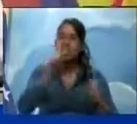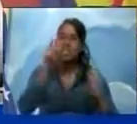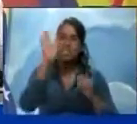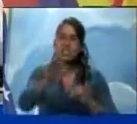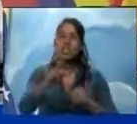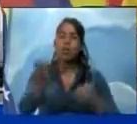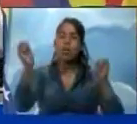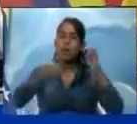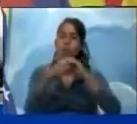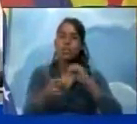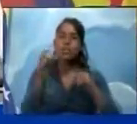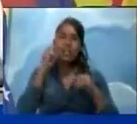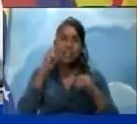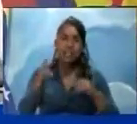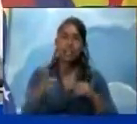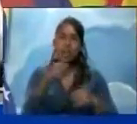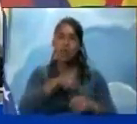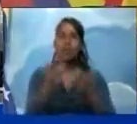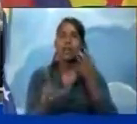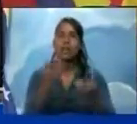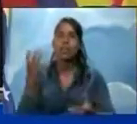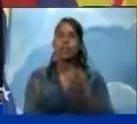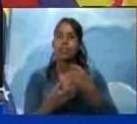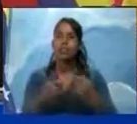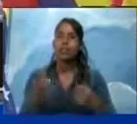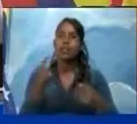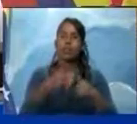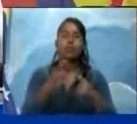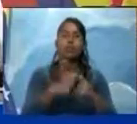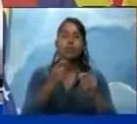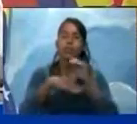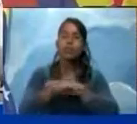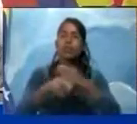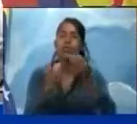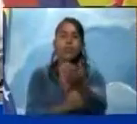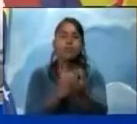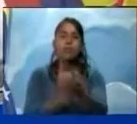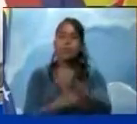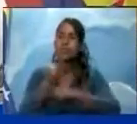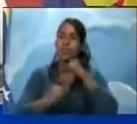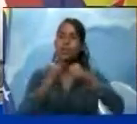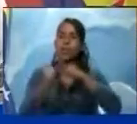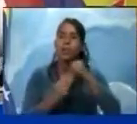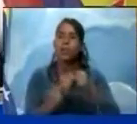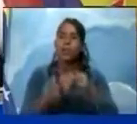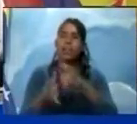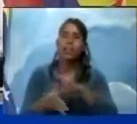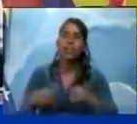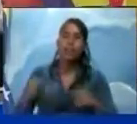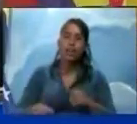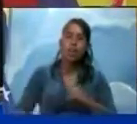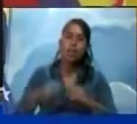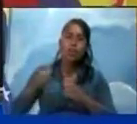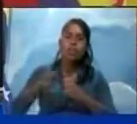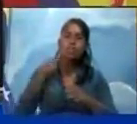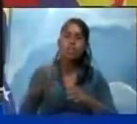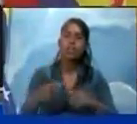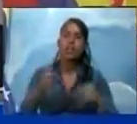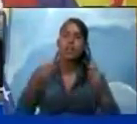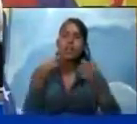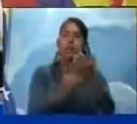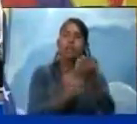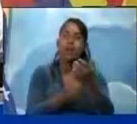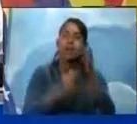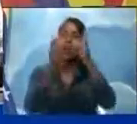va a embolsar el diablo en el infierno. ¡Ay! Pasó el hermanito corriendo, sacándose la bolsita del bolsillo.